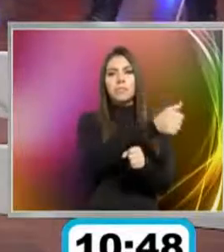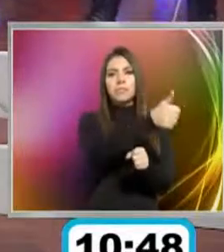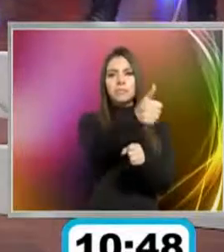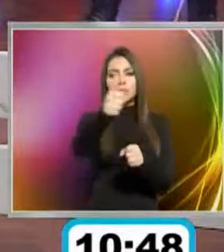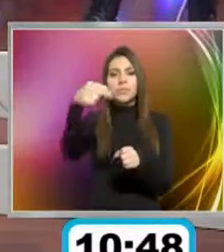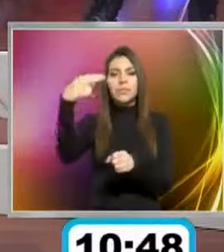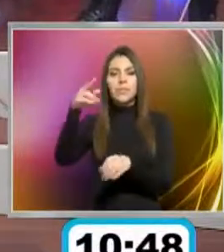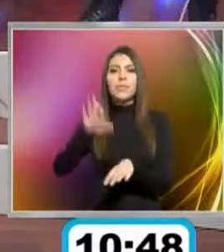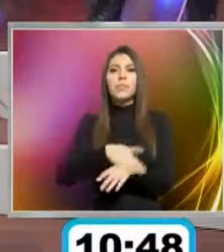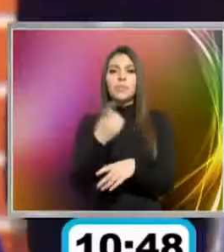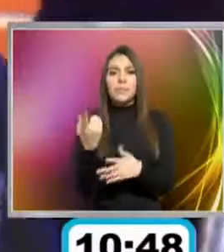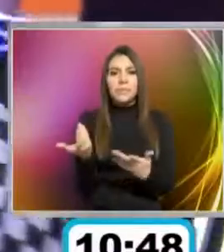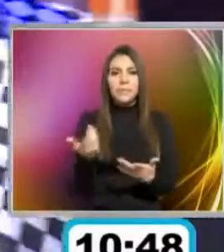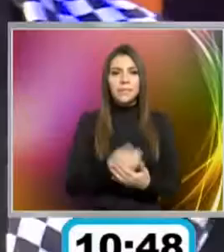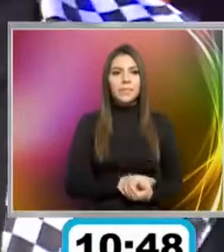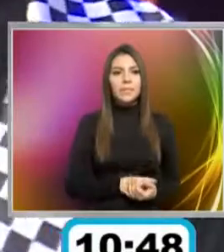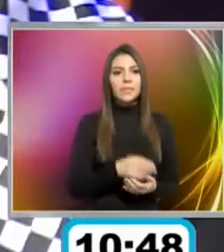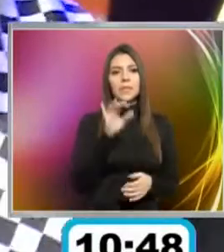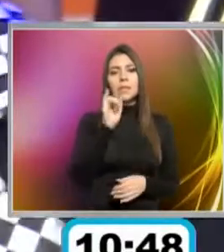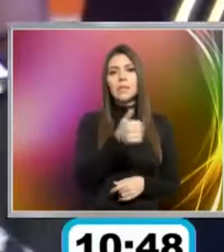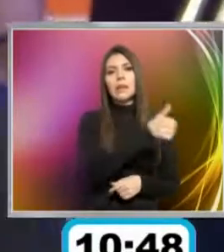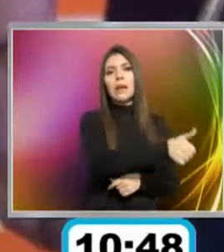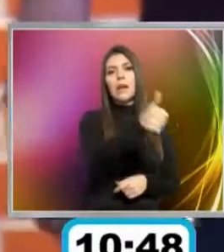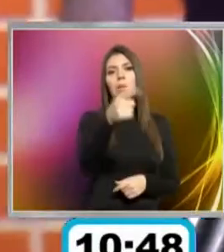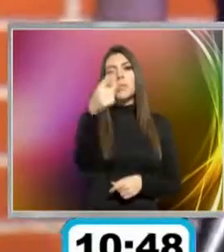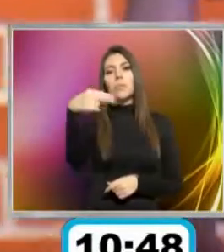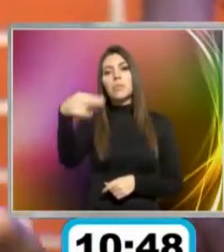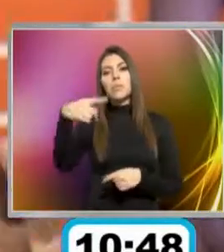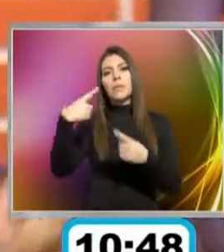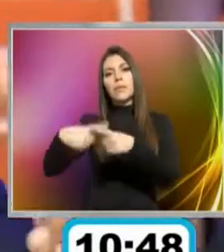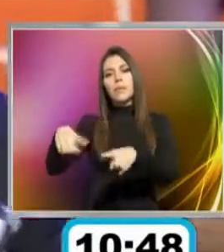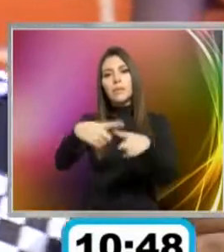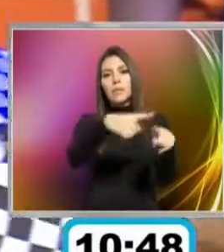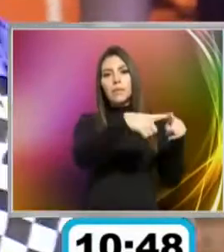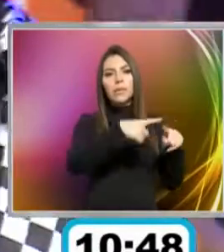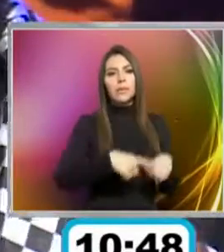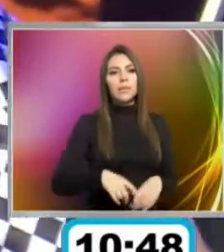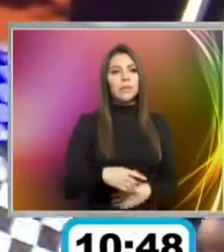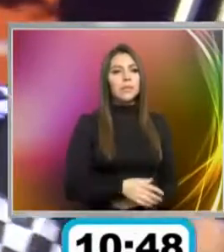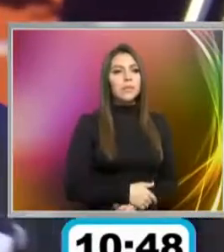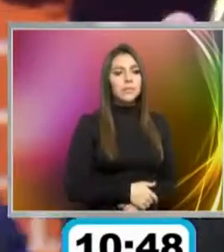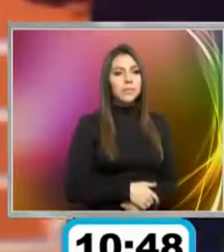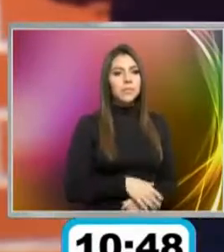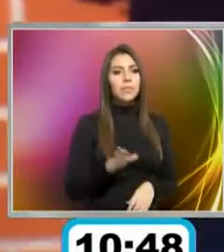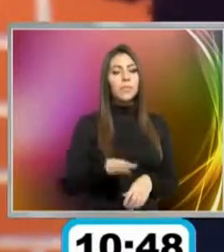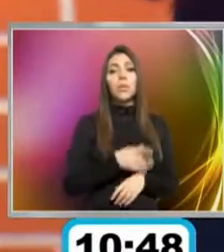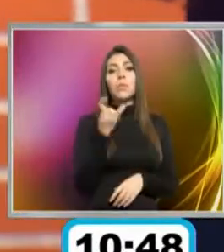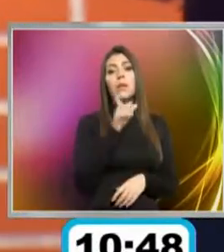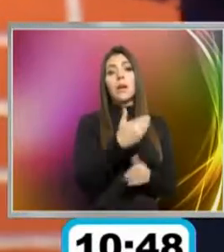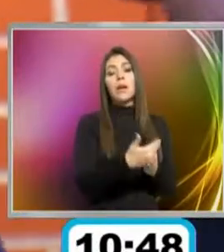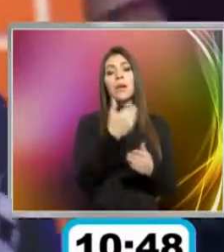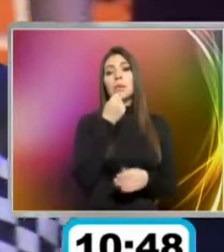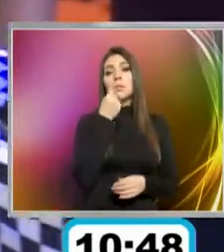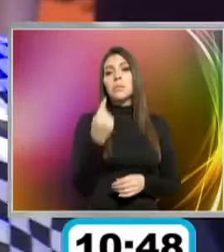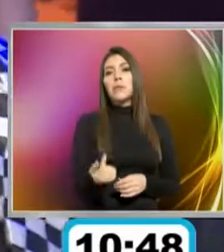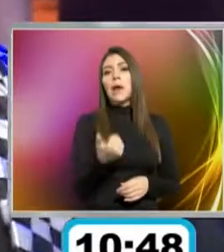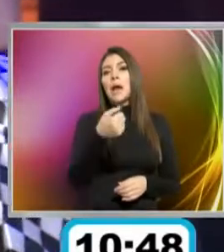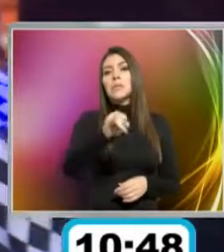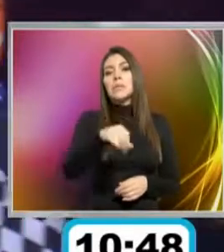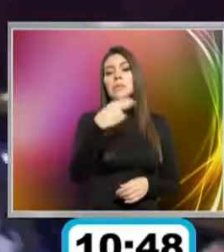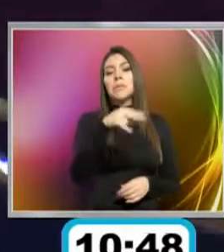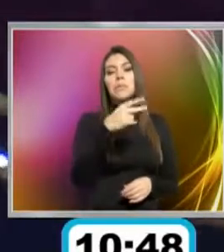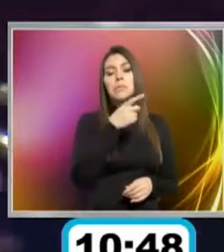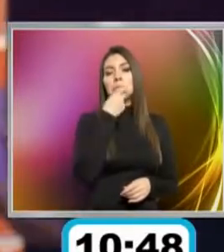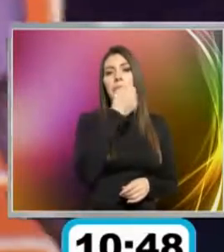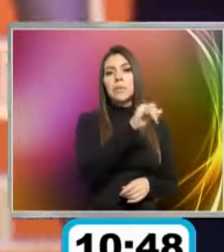¿Cómo está la onda? Pues sí, es algo que nos identifica. Tío Man fue por algo, desde pequeño me han llamado así es que no